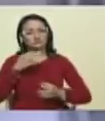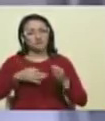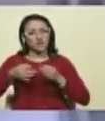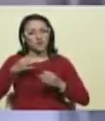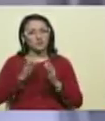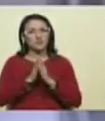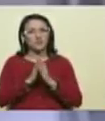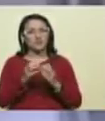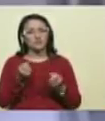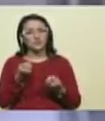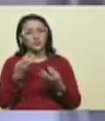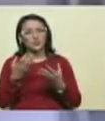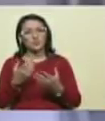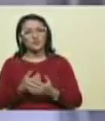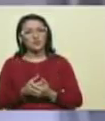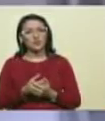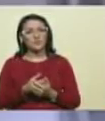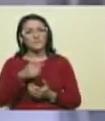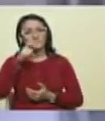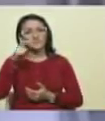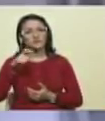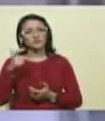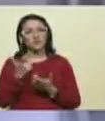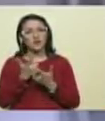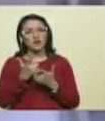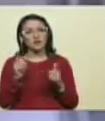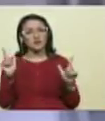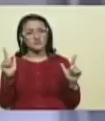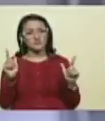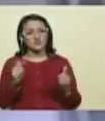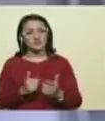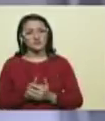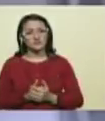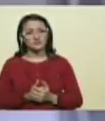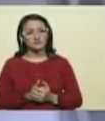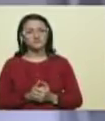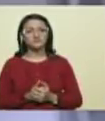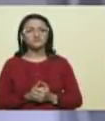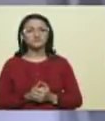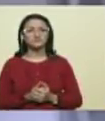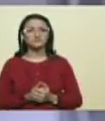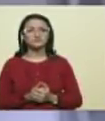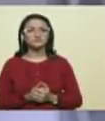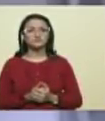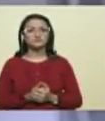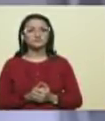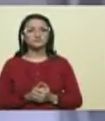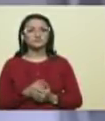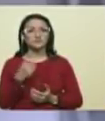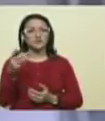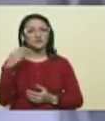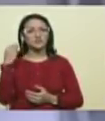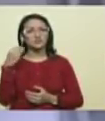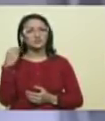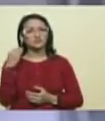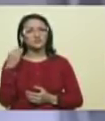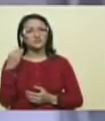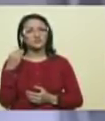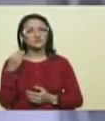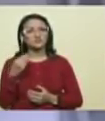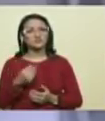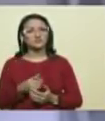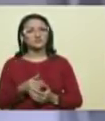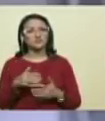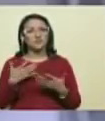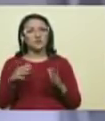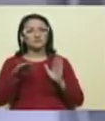favor, las cifras de los ciudadanos que han sido excarcelados y además los criterios que están tomando en cuenta,